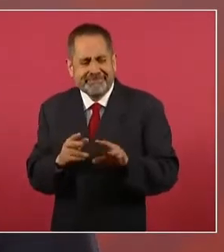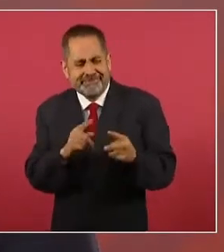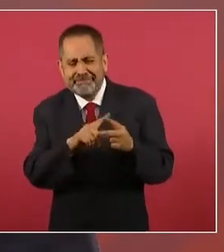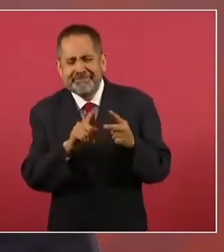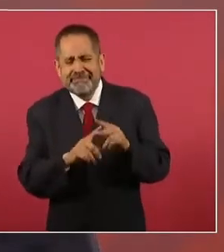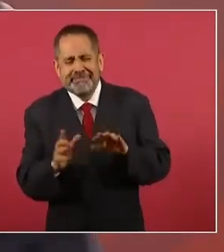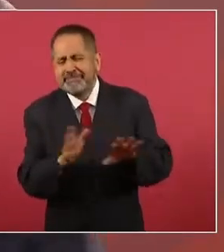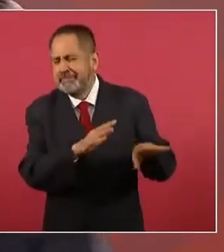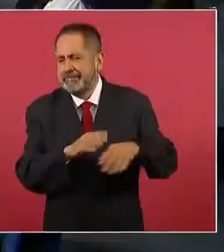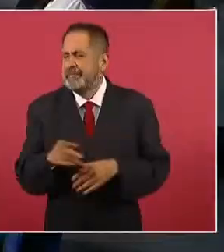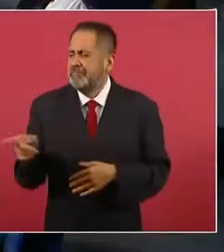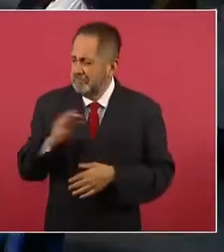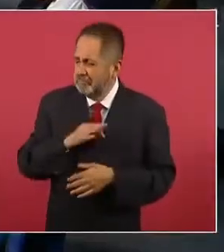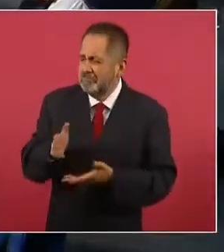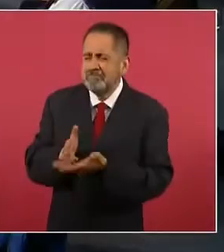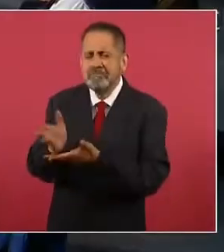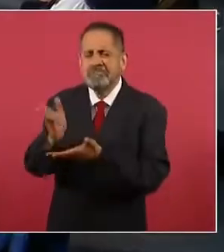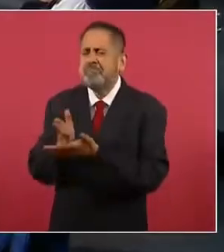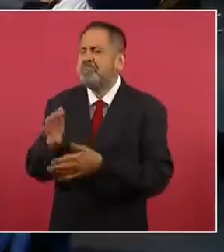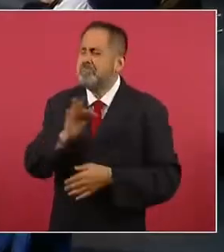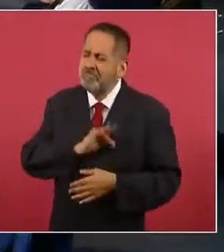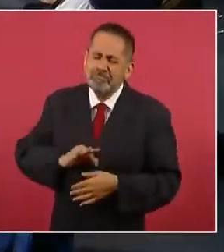y que se puede ser feliz